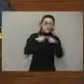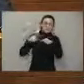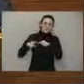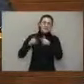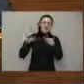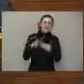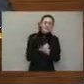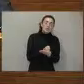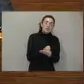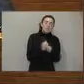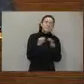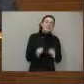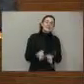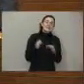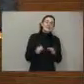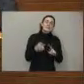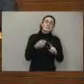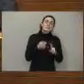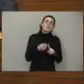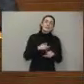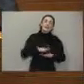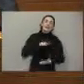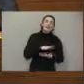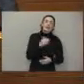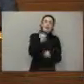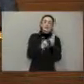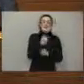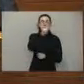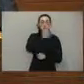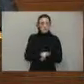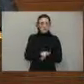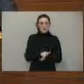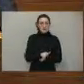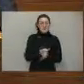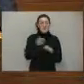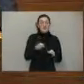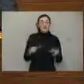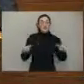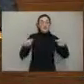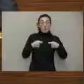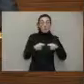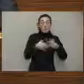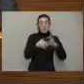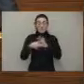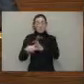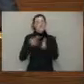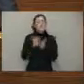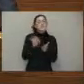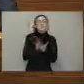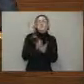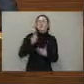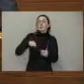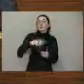todos ellos siempre se han referenciado a la capacidad económica de la persona. Y puesto que el copago asociado al servicio nunca podía